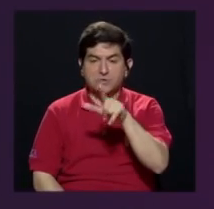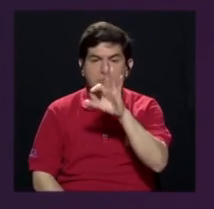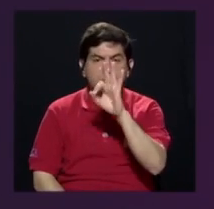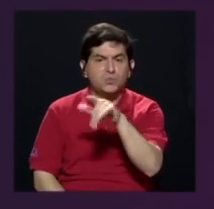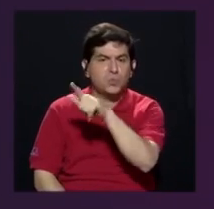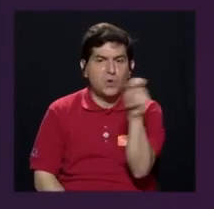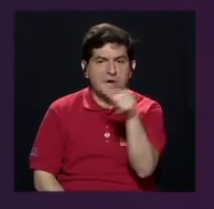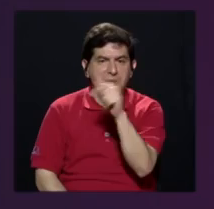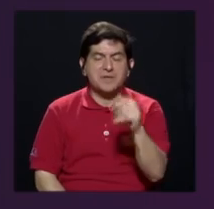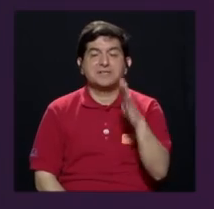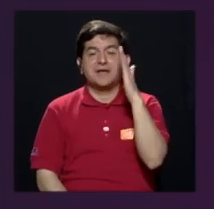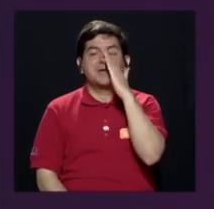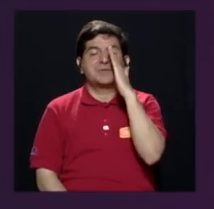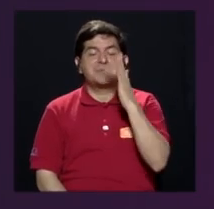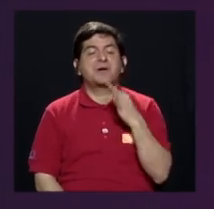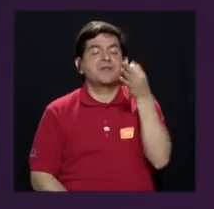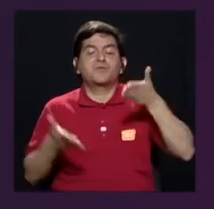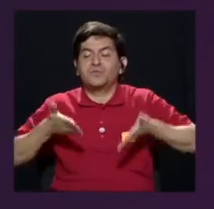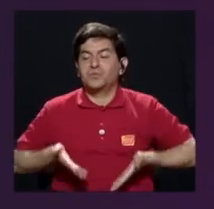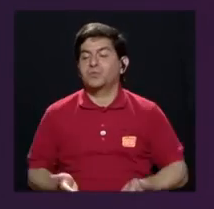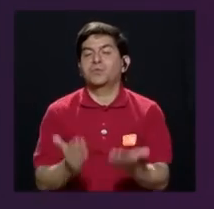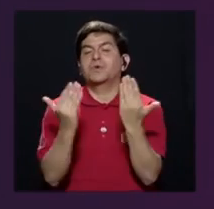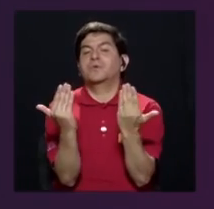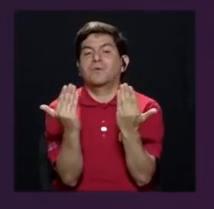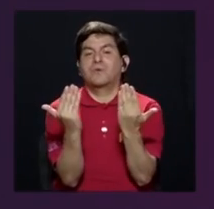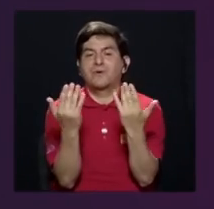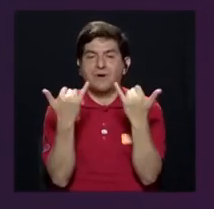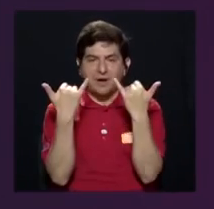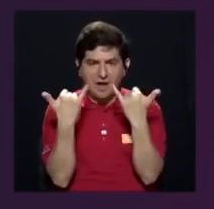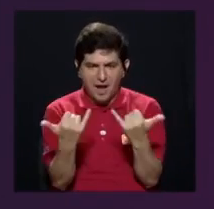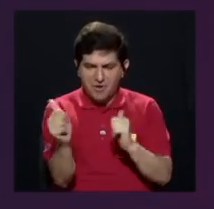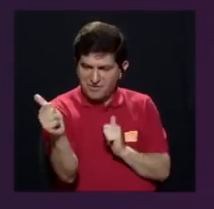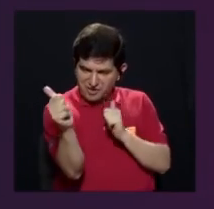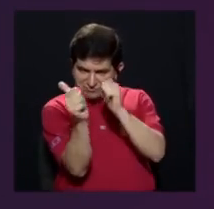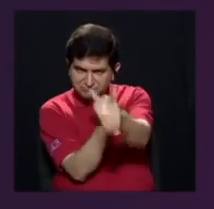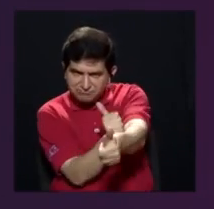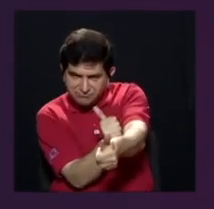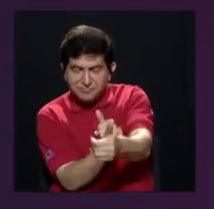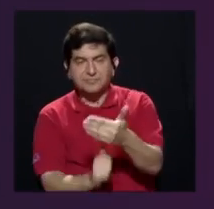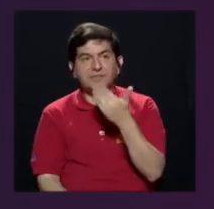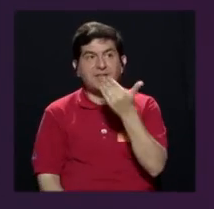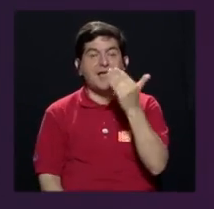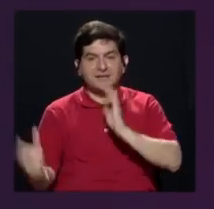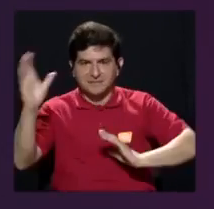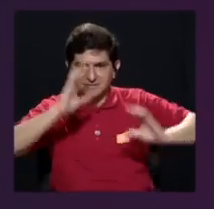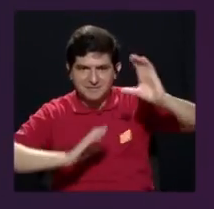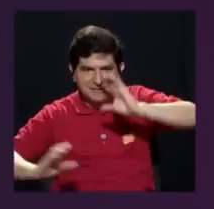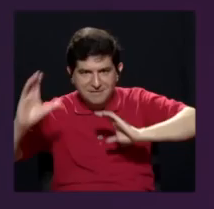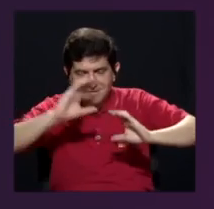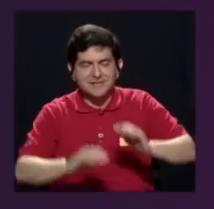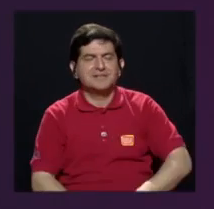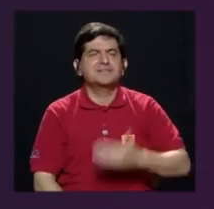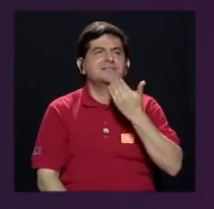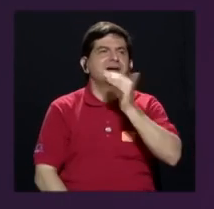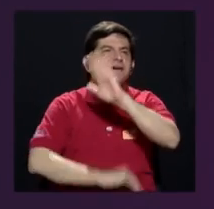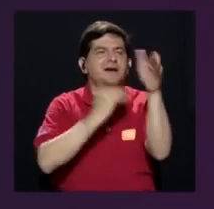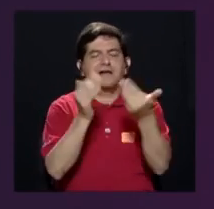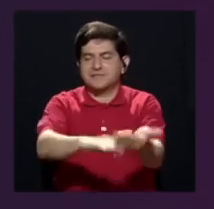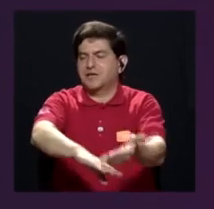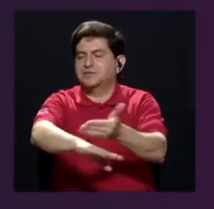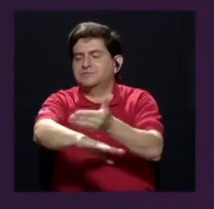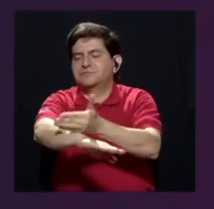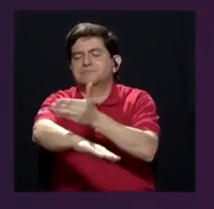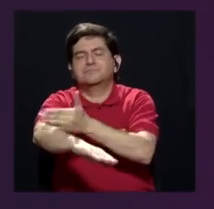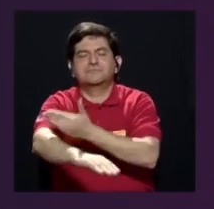convierte en la madre de mi hijo de manera que ya hoy hemos superado gracias a la ciencia y gracias a todos los adelantos